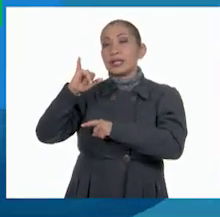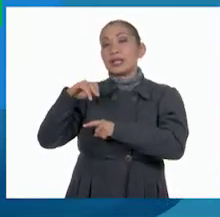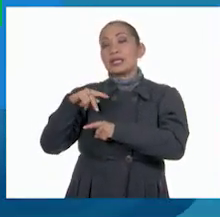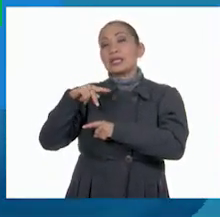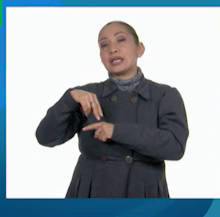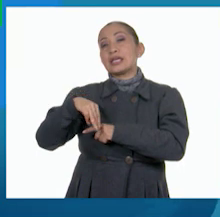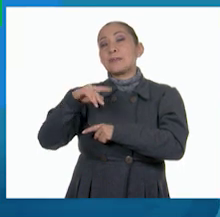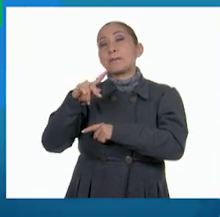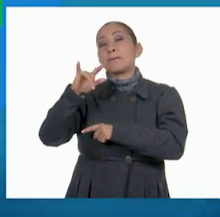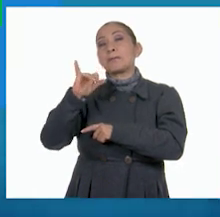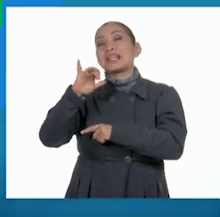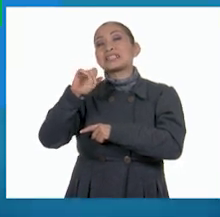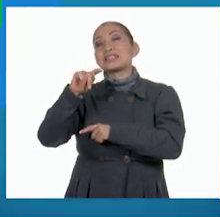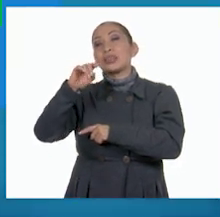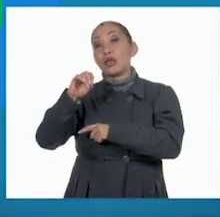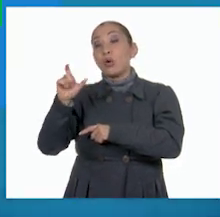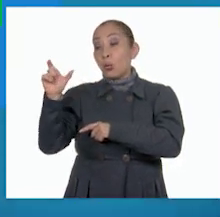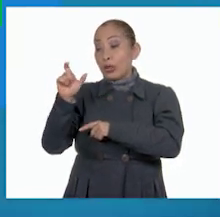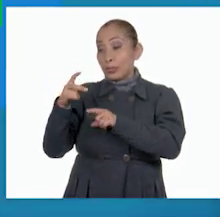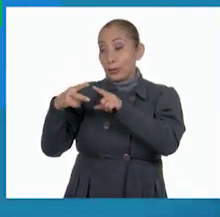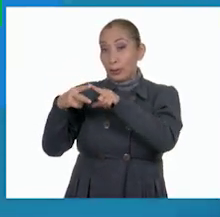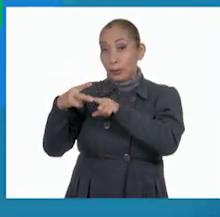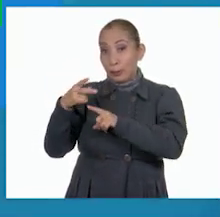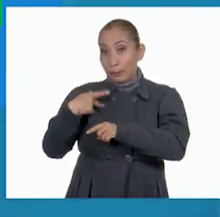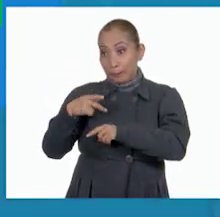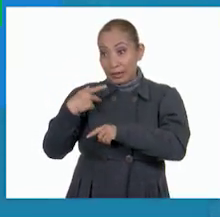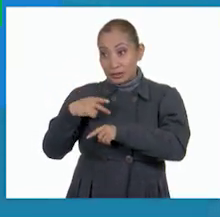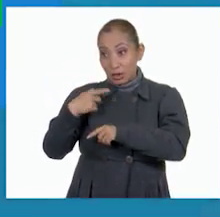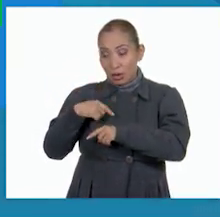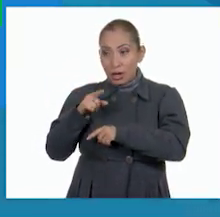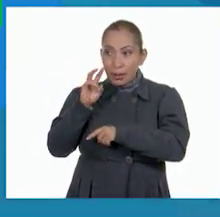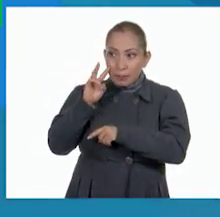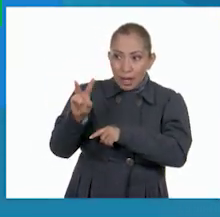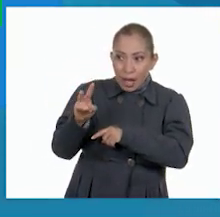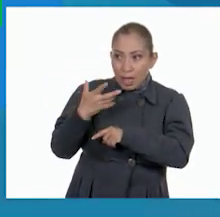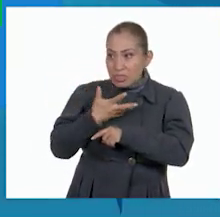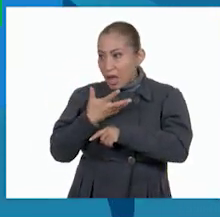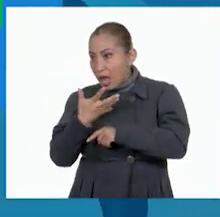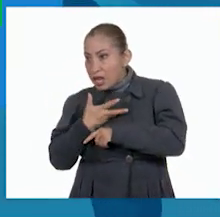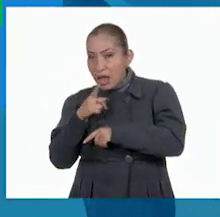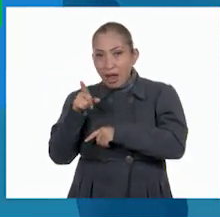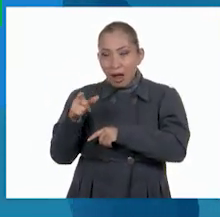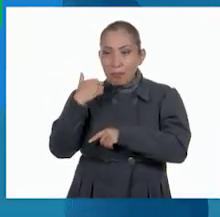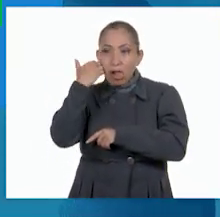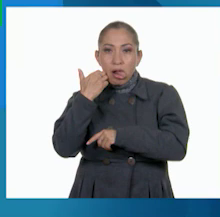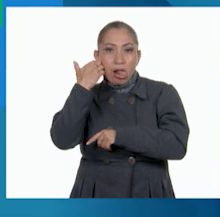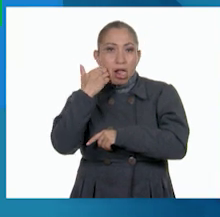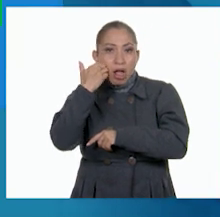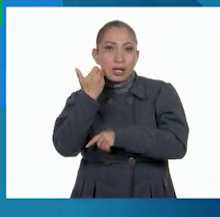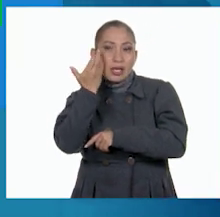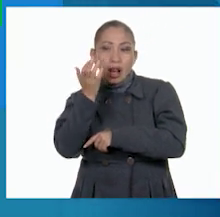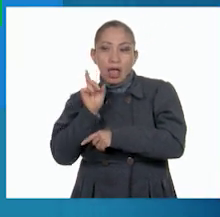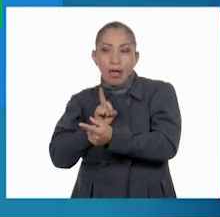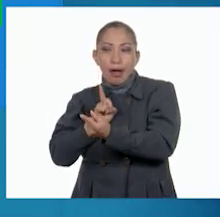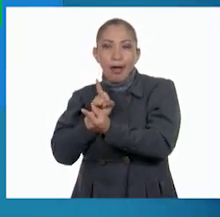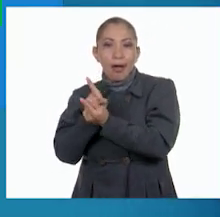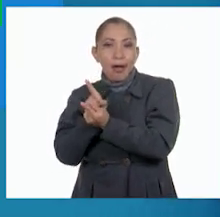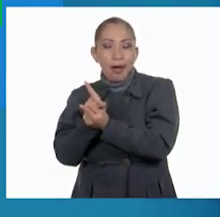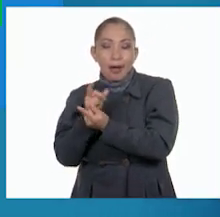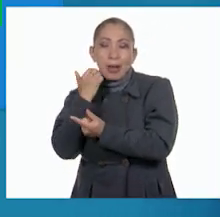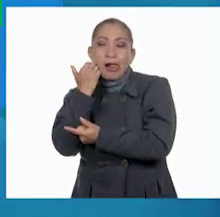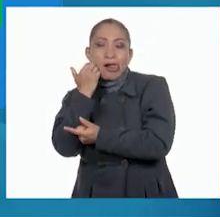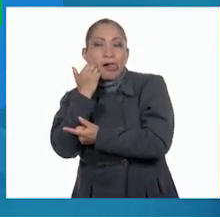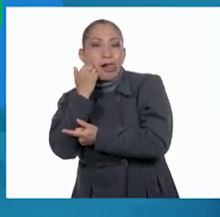que es cuando las personas se acercan a otras personas o buscan a otras personas solo